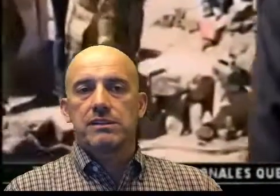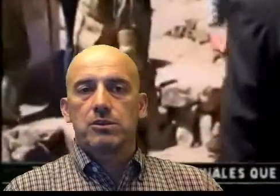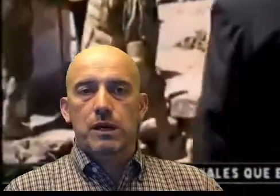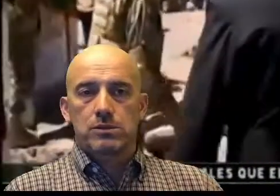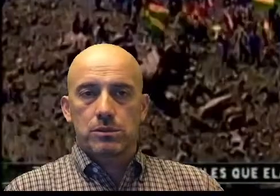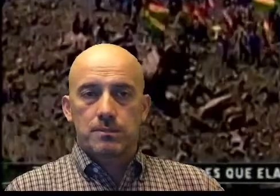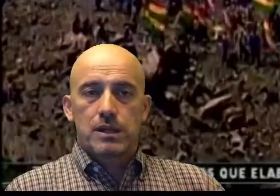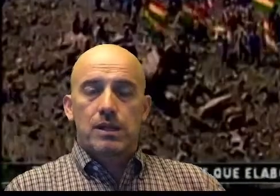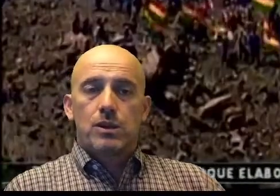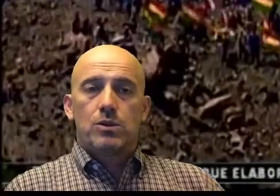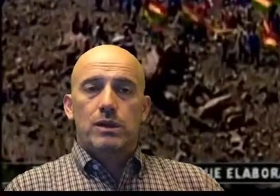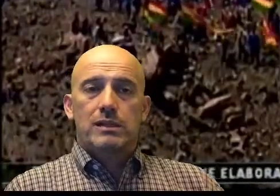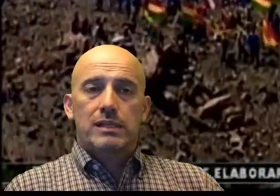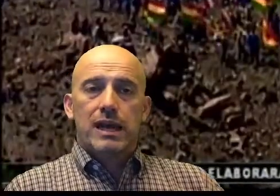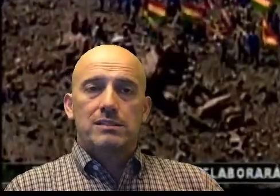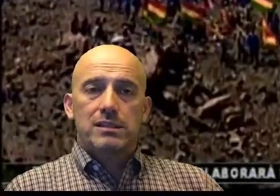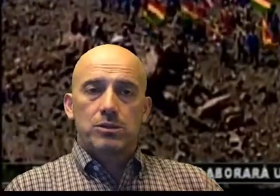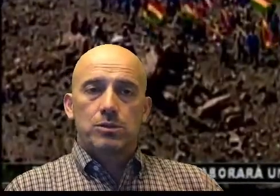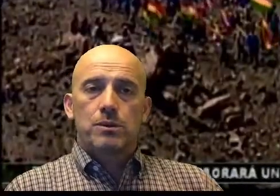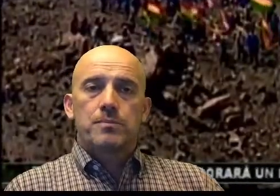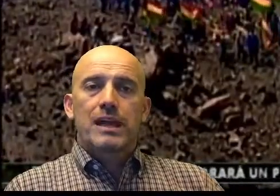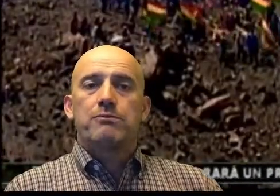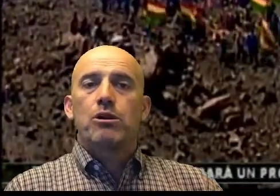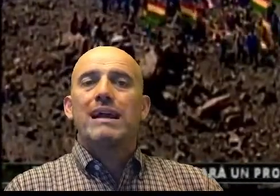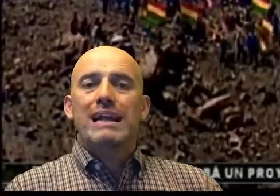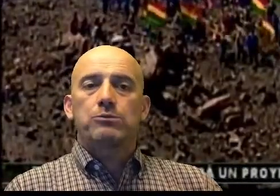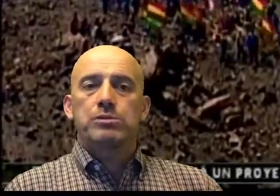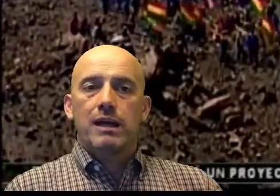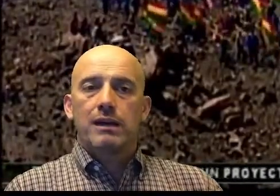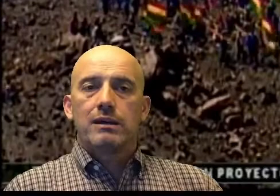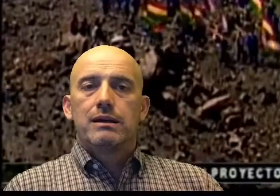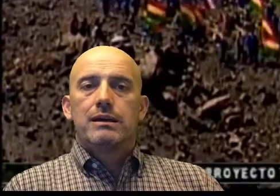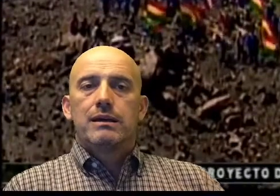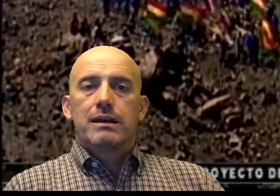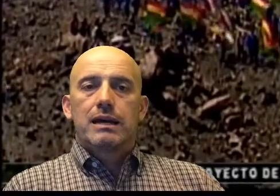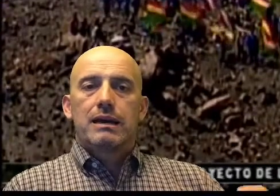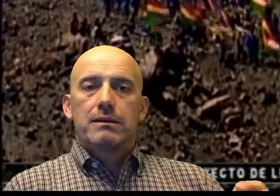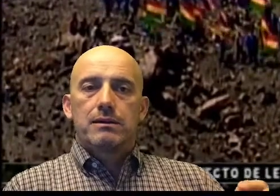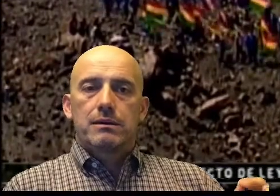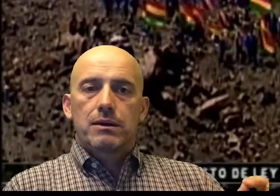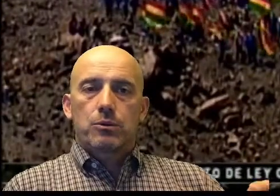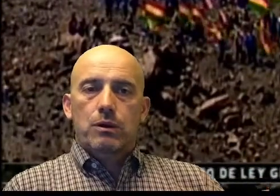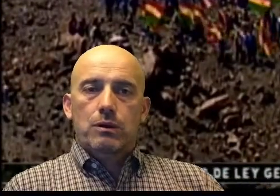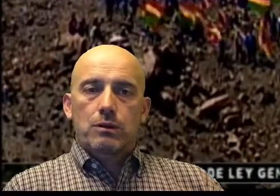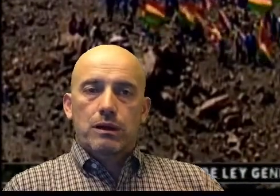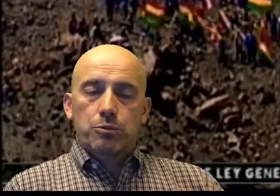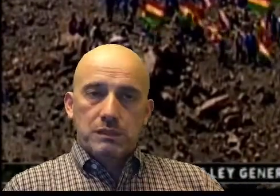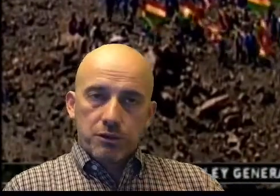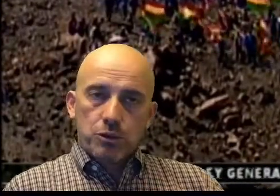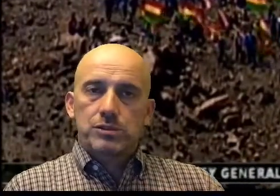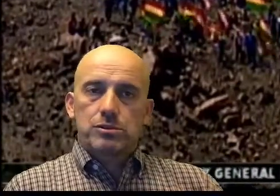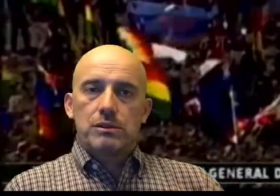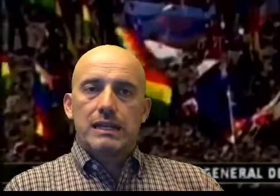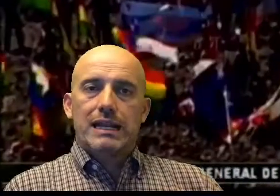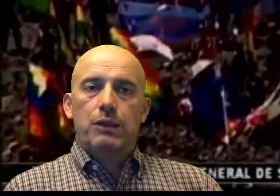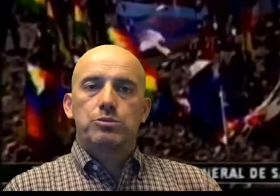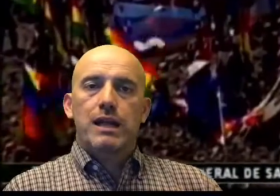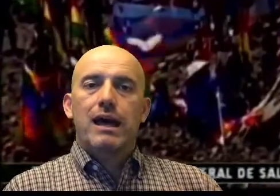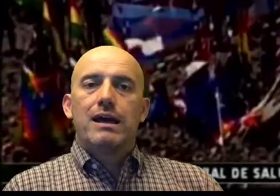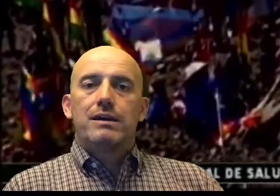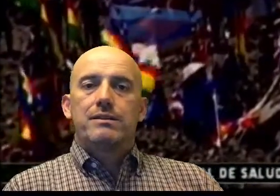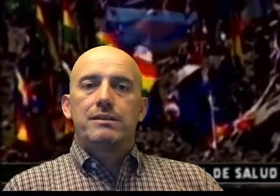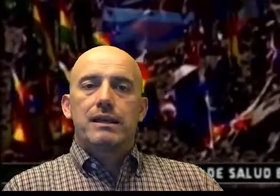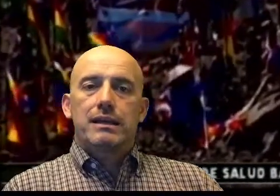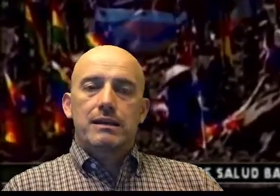23 al 24 lo que está haciendo en flor en la cláusula que justificó eso la